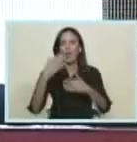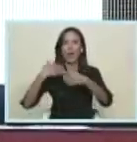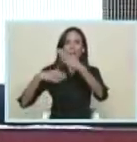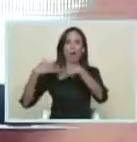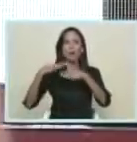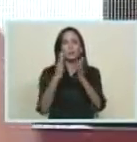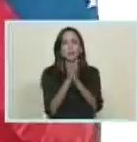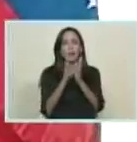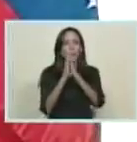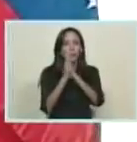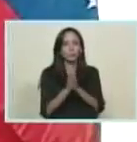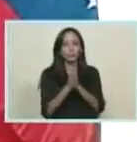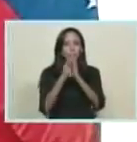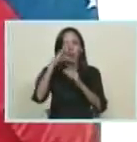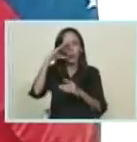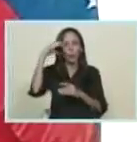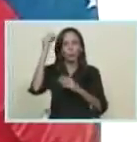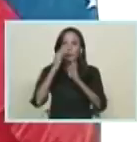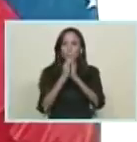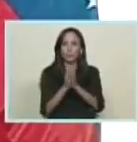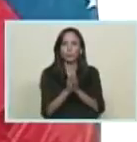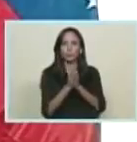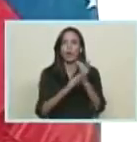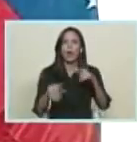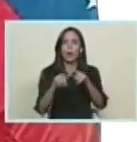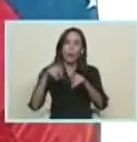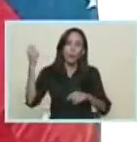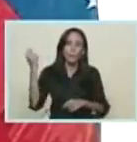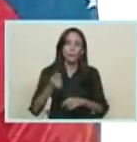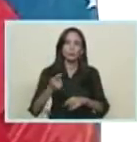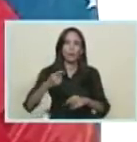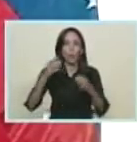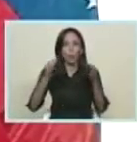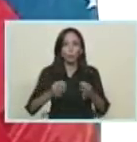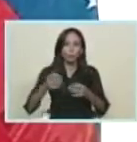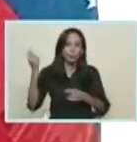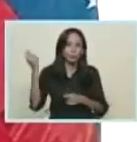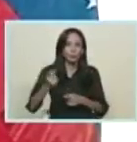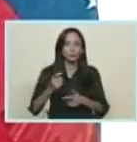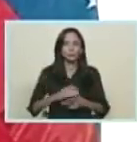rogando y con el mazo dando, compañero.